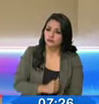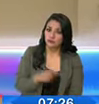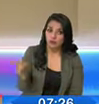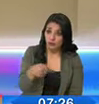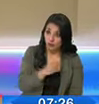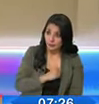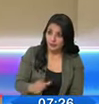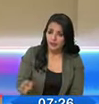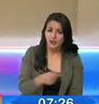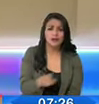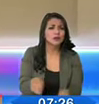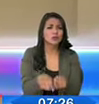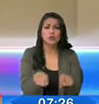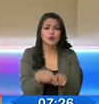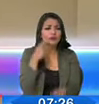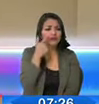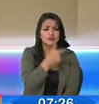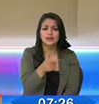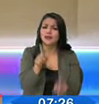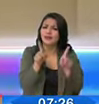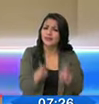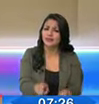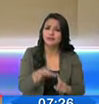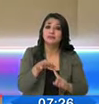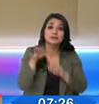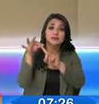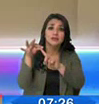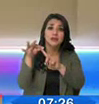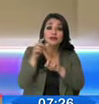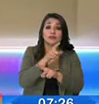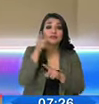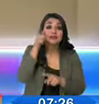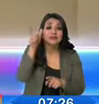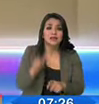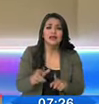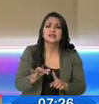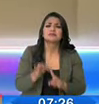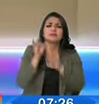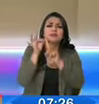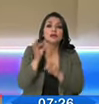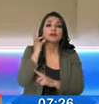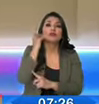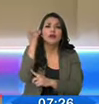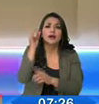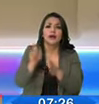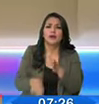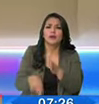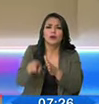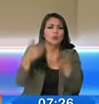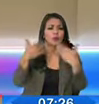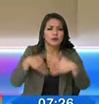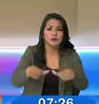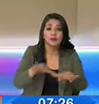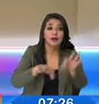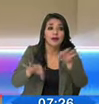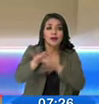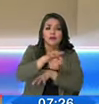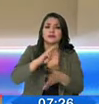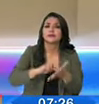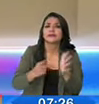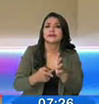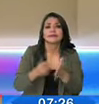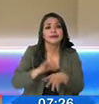de especialidad que requieren las fiscalías de género. Cambiar a fiscales especializados de género por cualquier otro abogado, lo que hace es generar